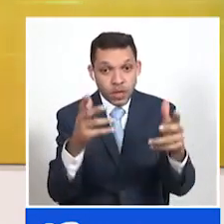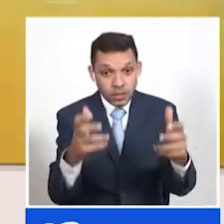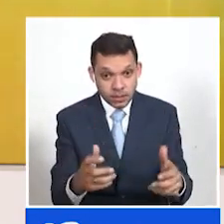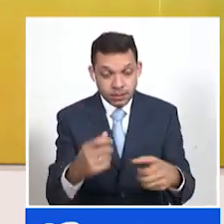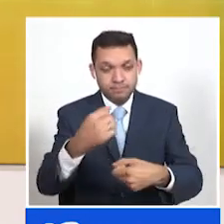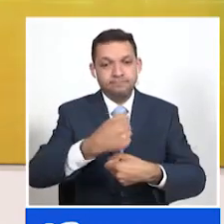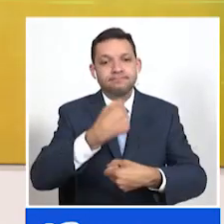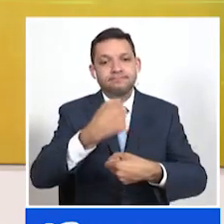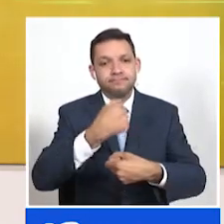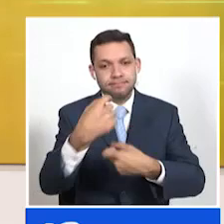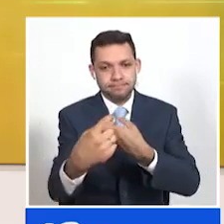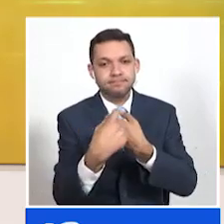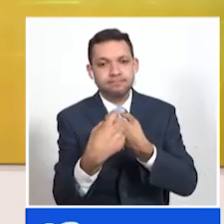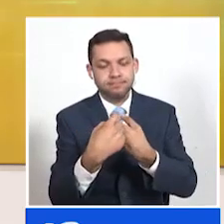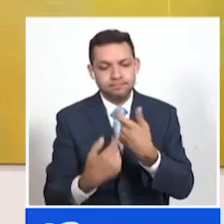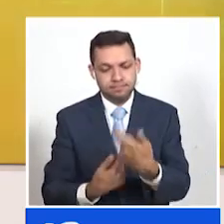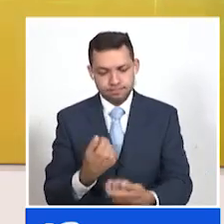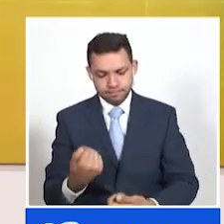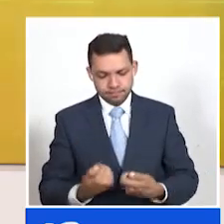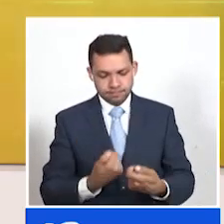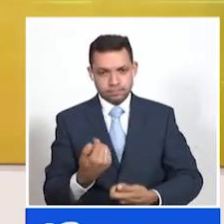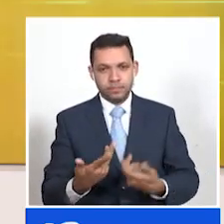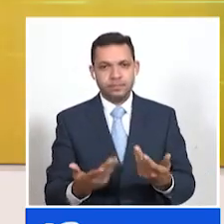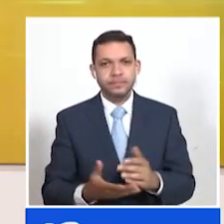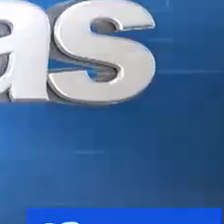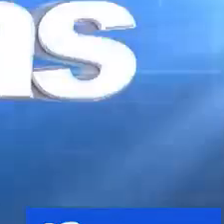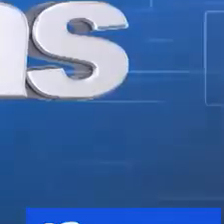en la próxima cosecha.